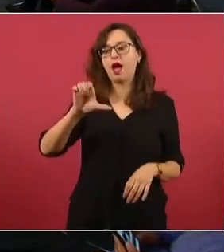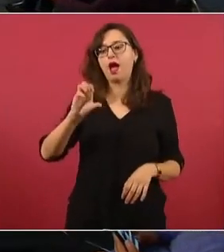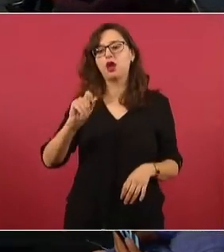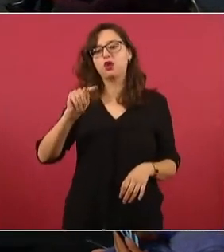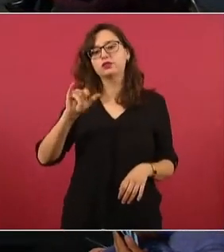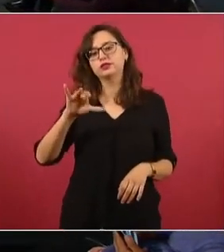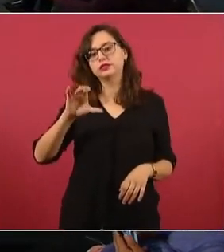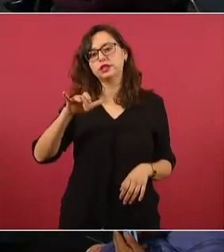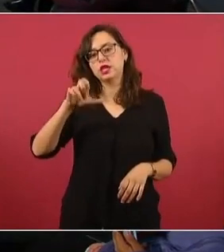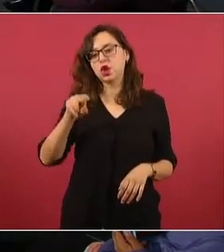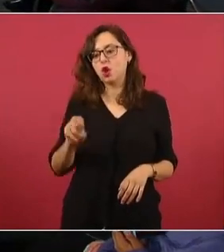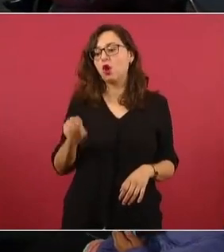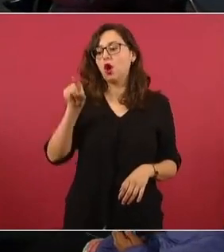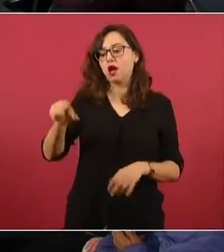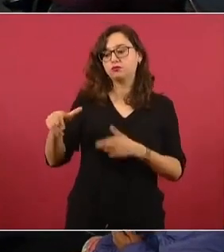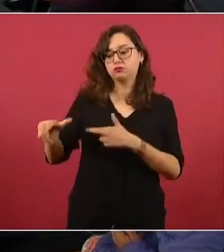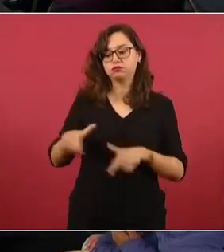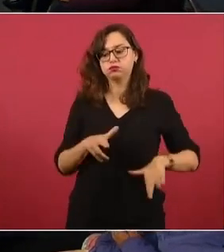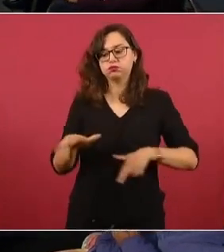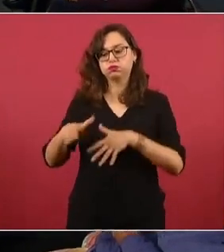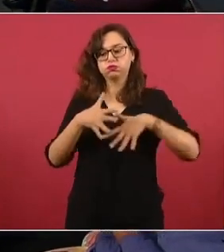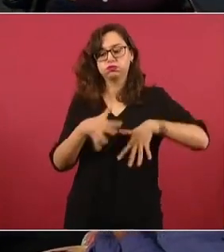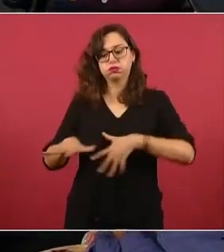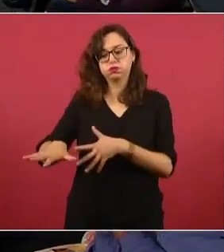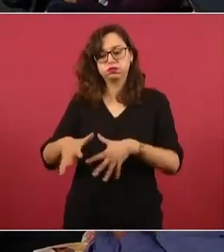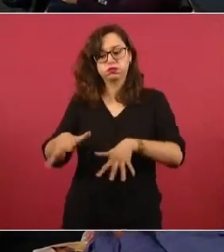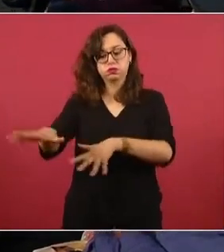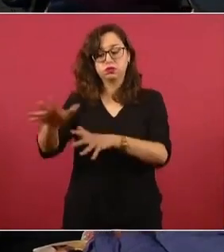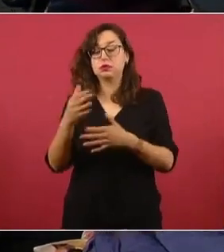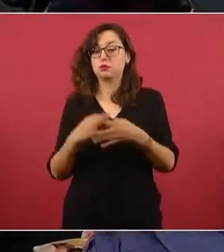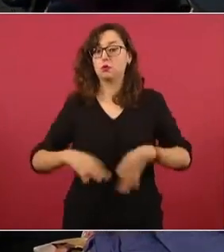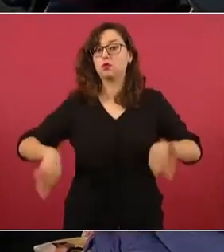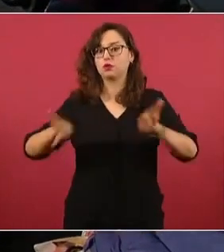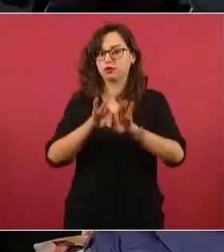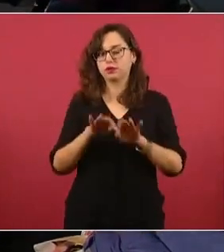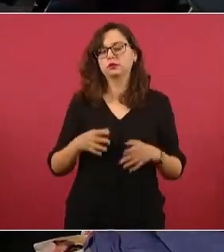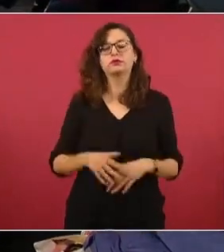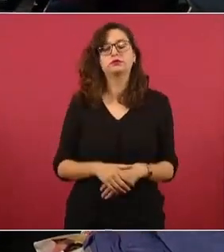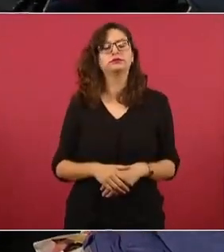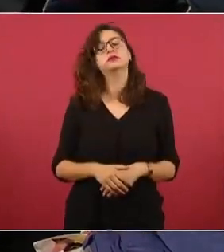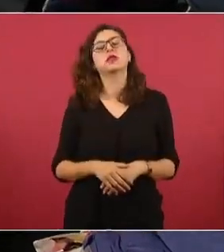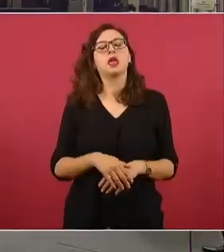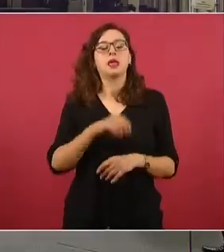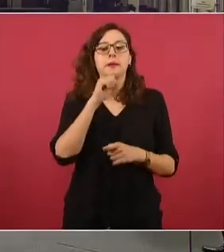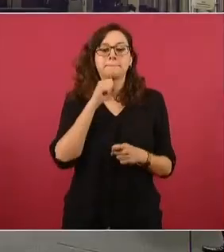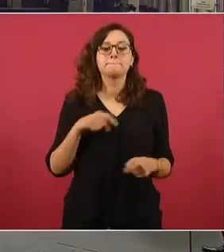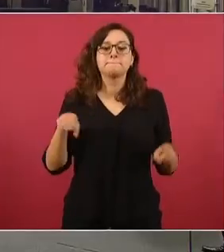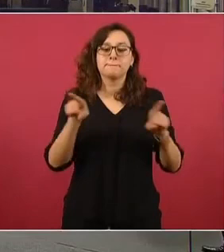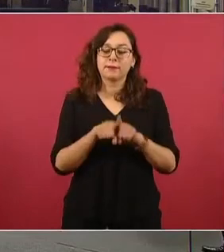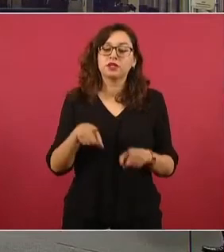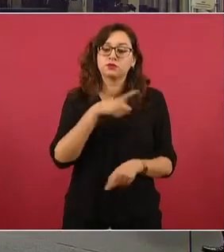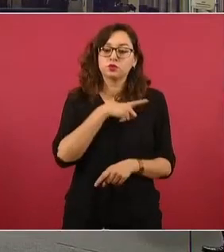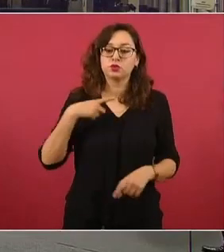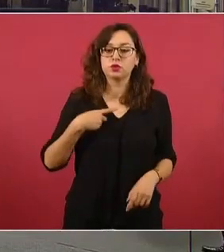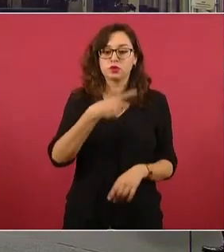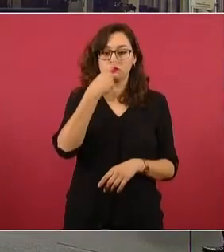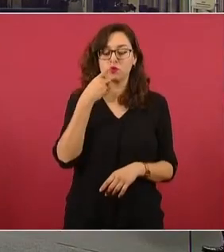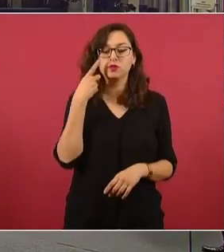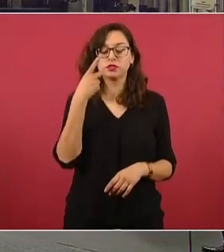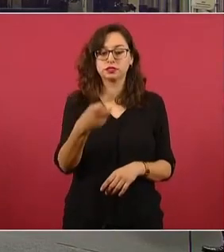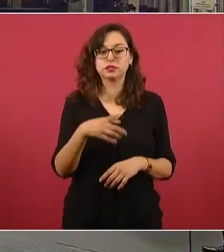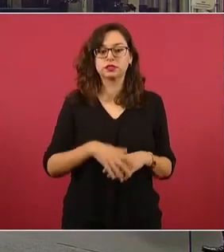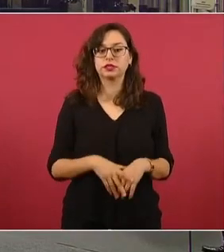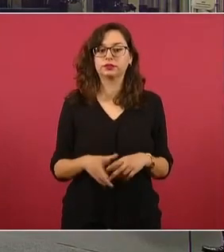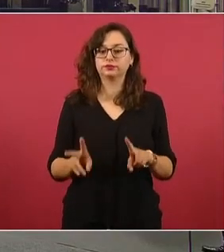nutren a todos los ductos, obviamente, de agua potable. Que, por cierto, tampoco ha habido una respuesta con el tema